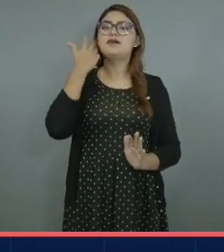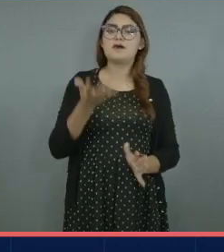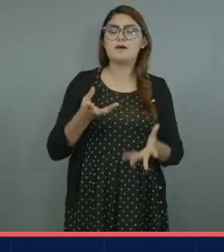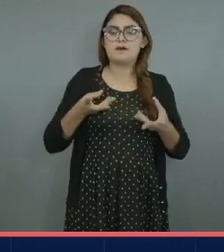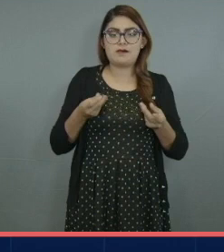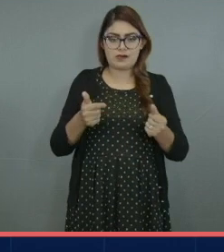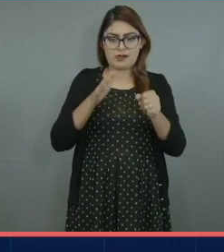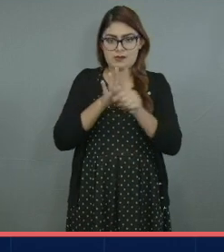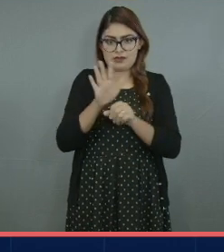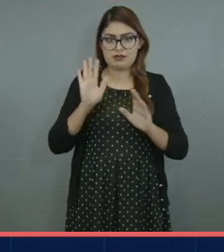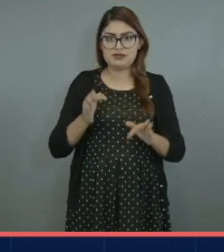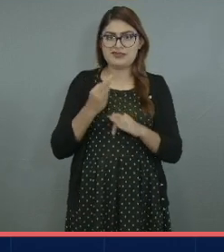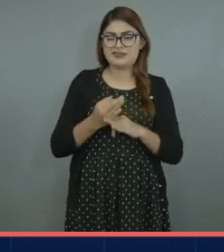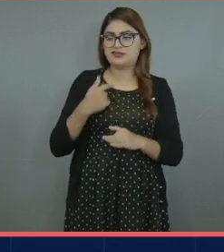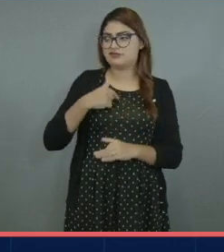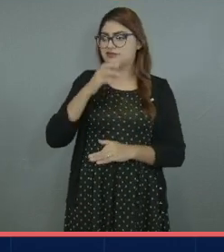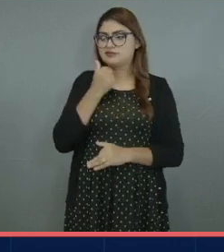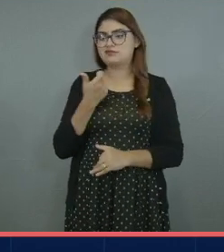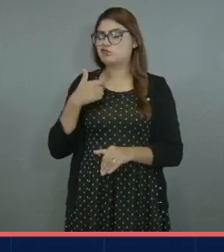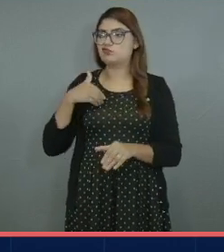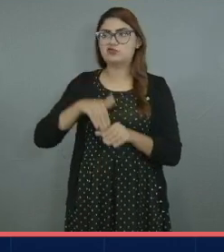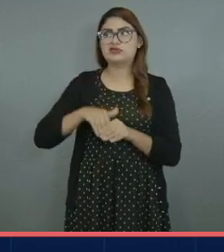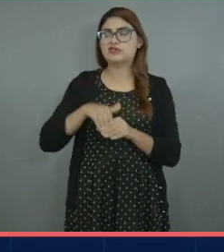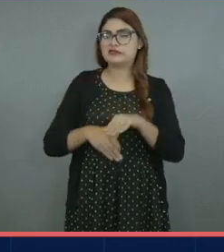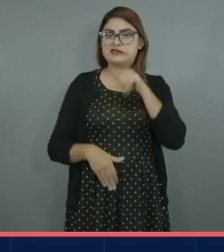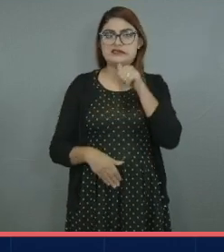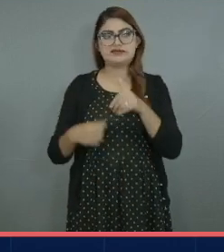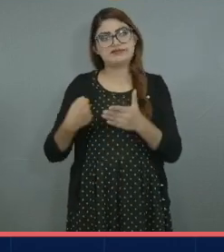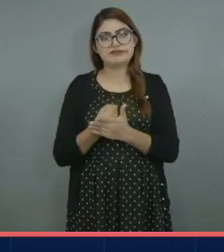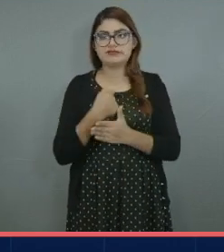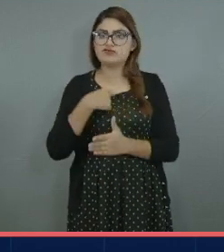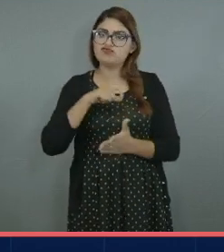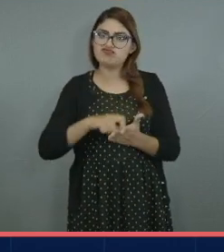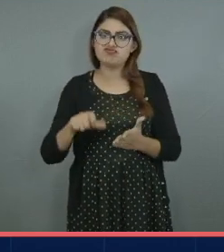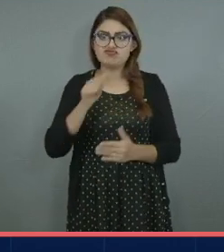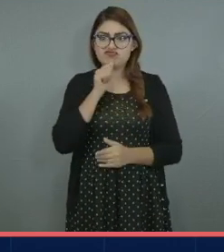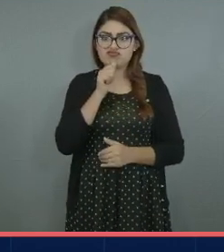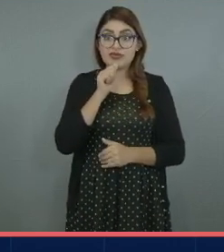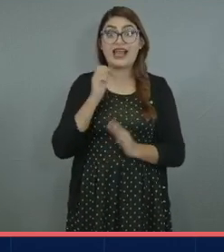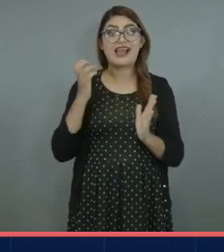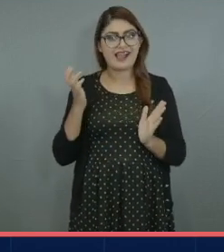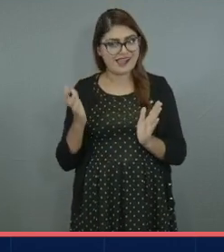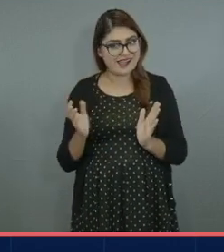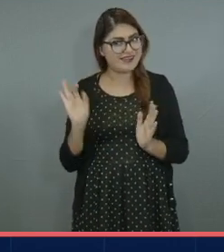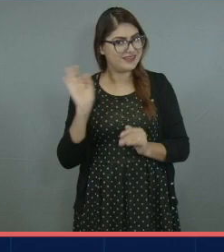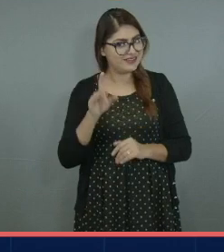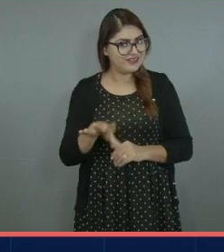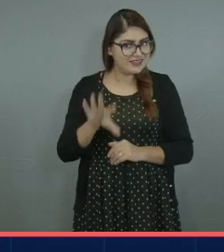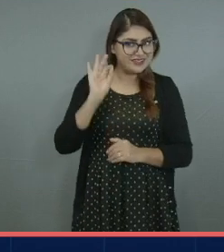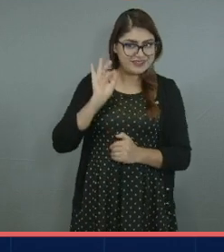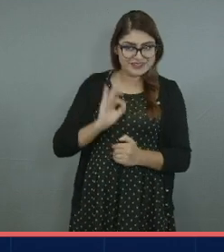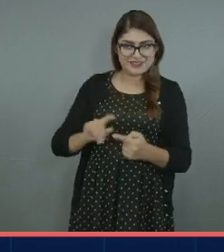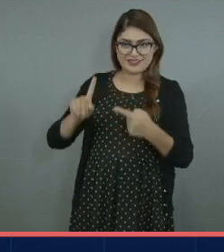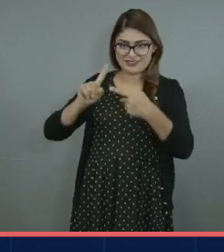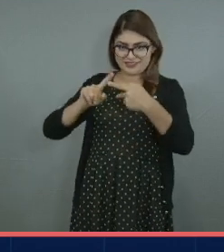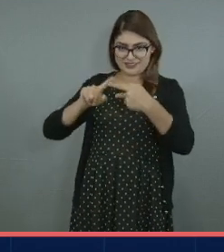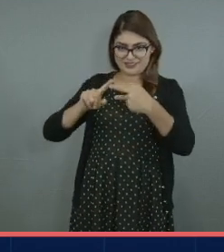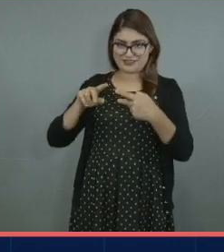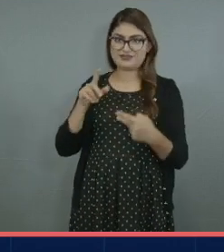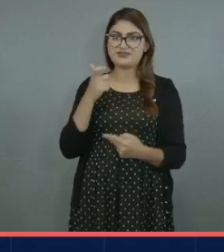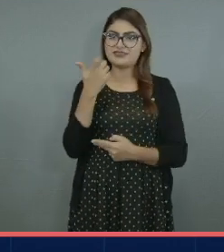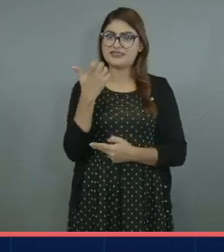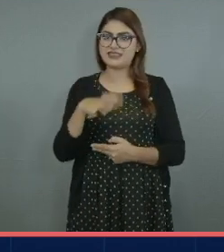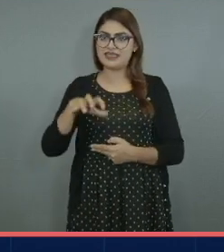pero que pues no puedes adquirir porque no has ahorrado. El reto de los 10 pesos te puede ayudar justamente a hacer eso. Vámonos rápidamente con